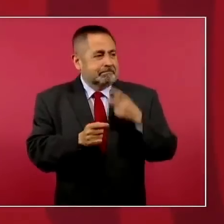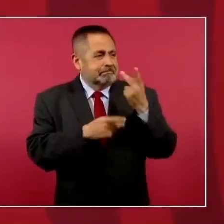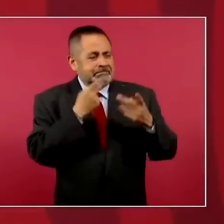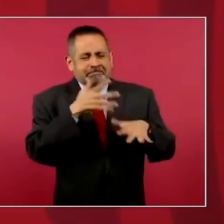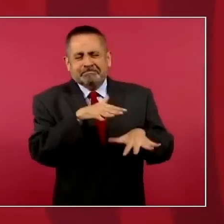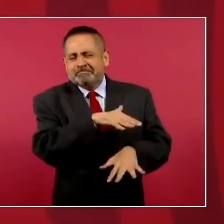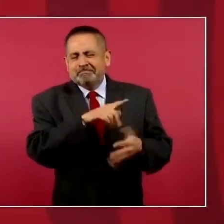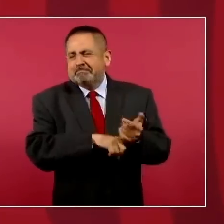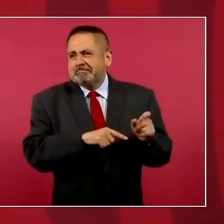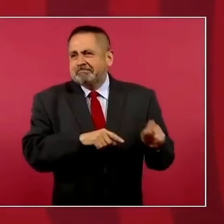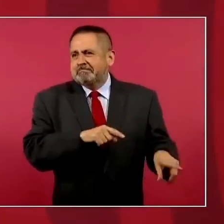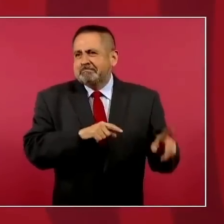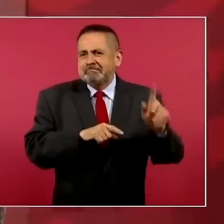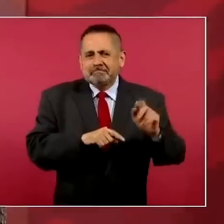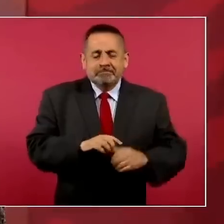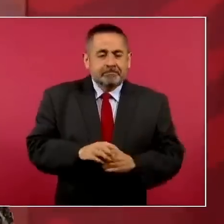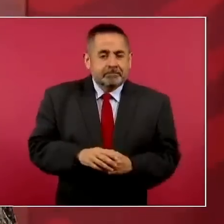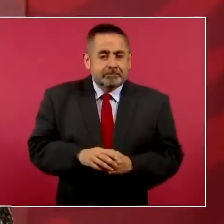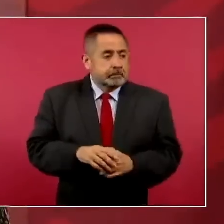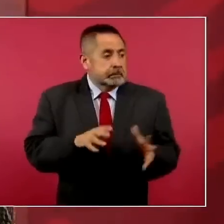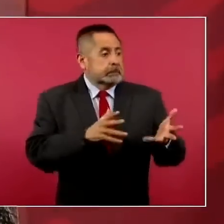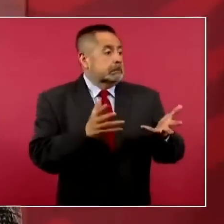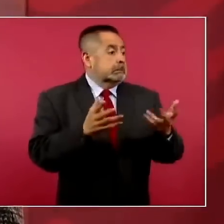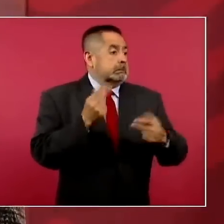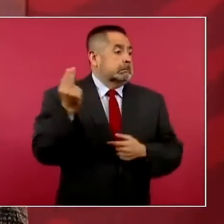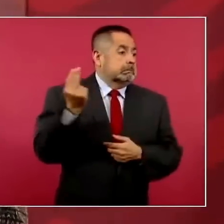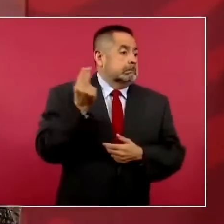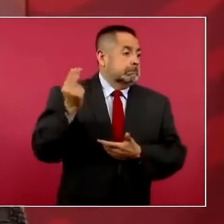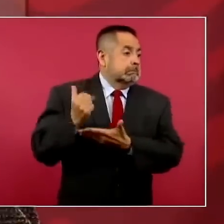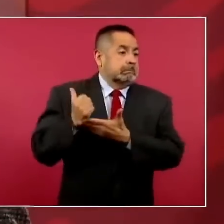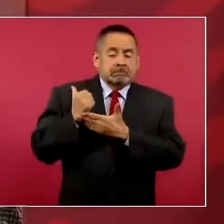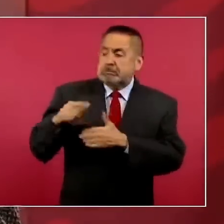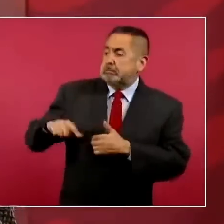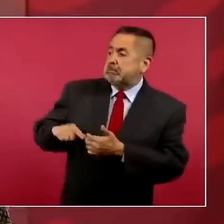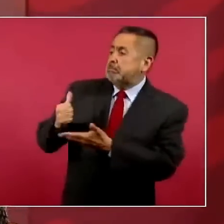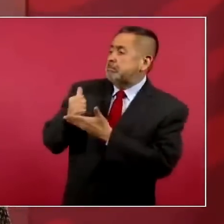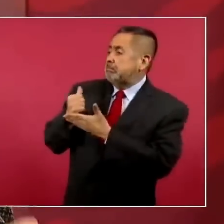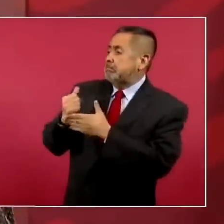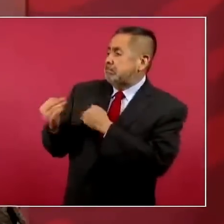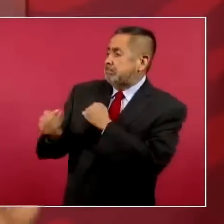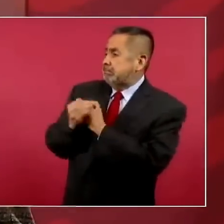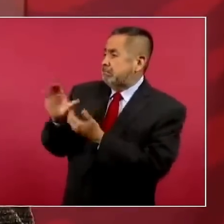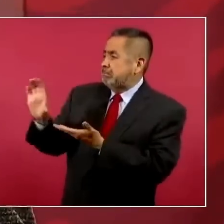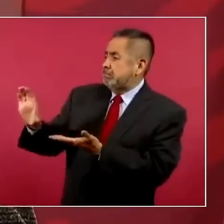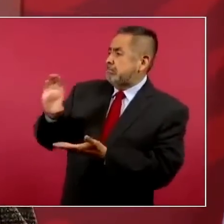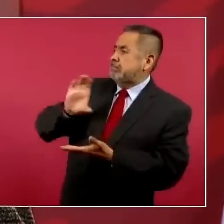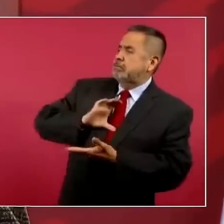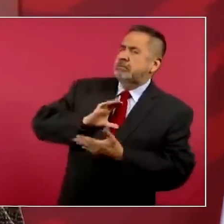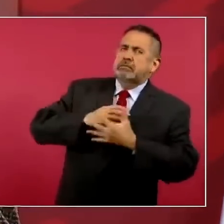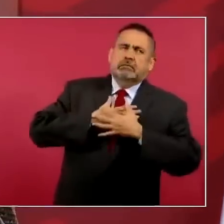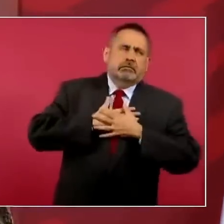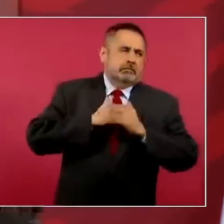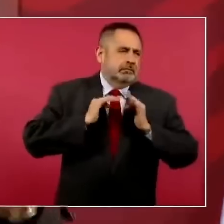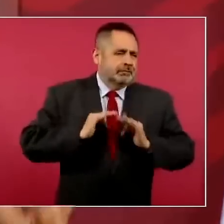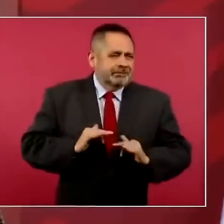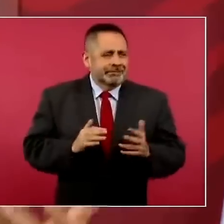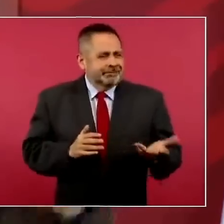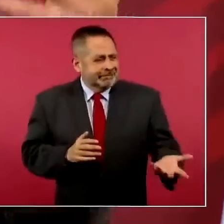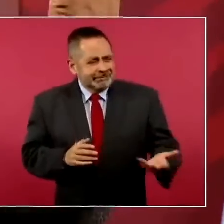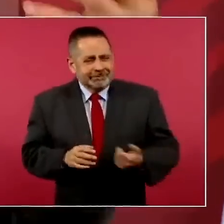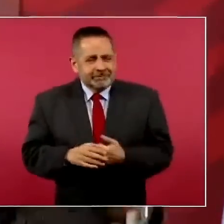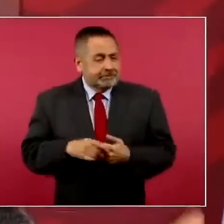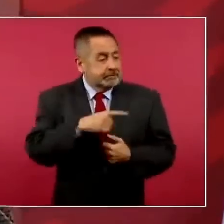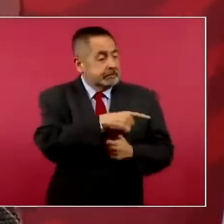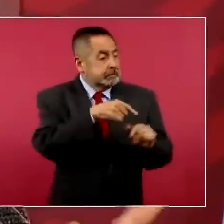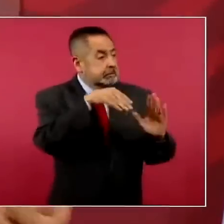discurso, porque cuando necesitan al Estado lo usan. ¿Para qué? Para